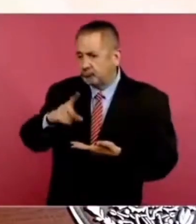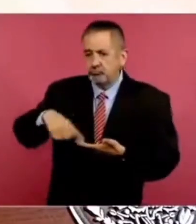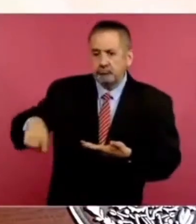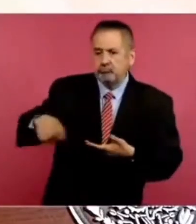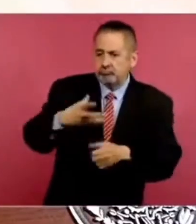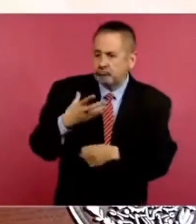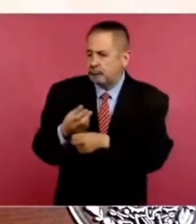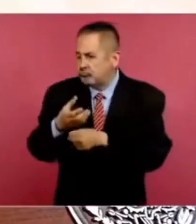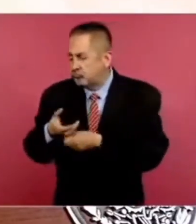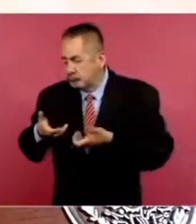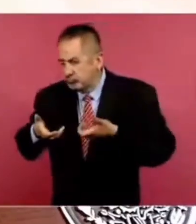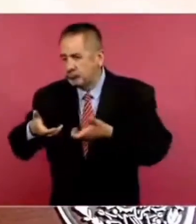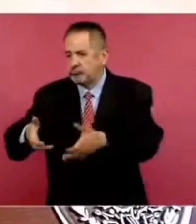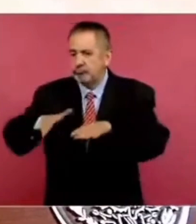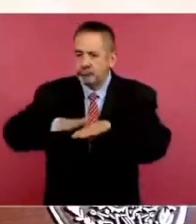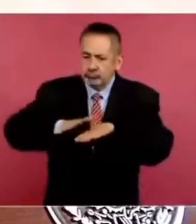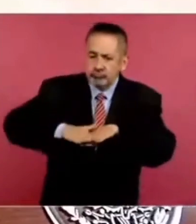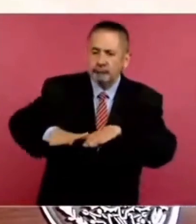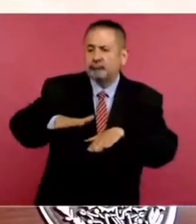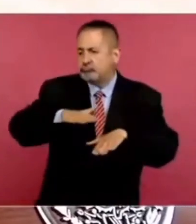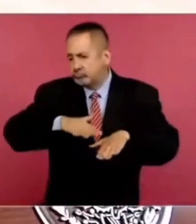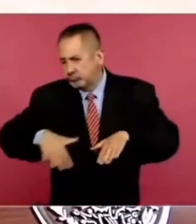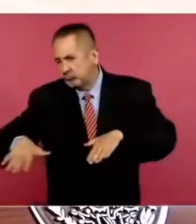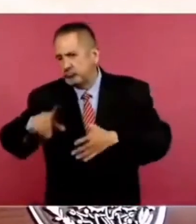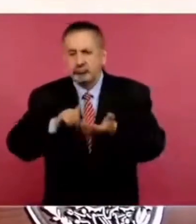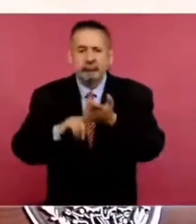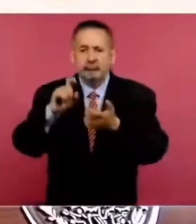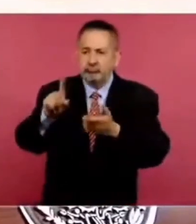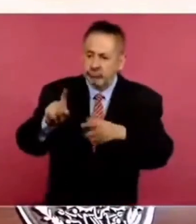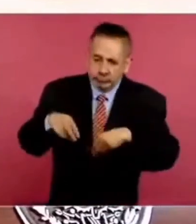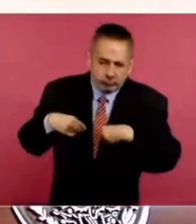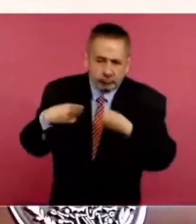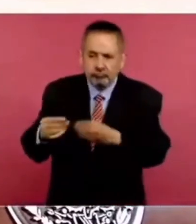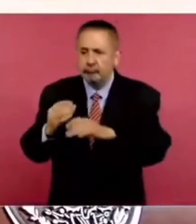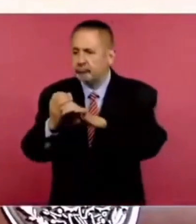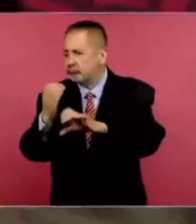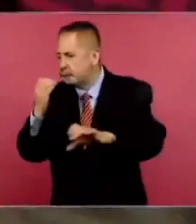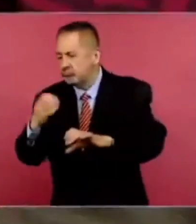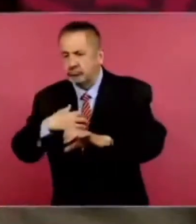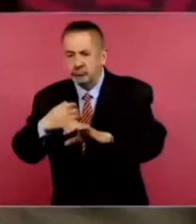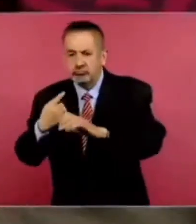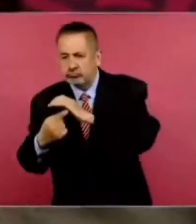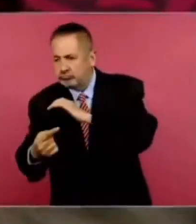las calles, para que haya agua potable, para que haya drenaje,